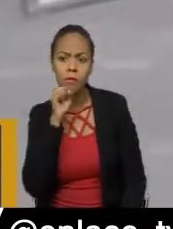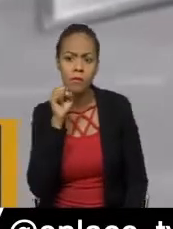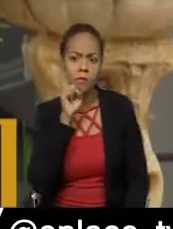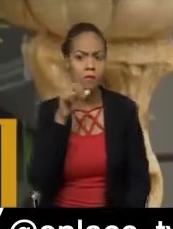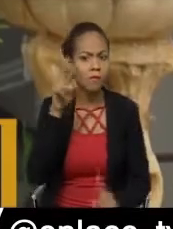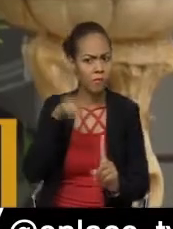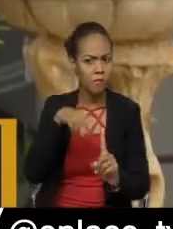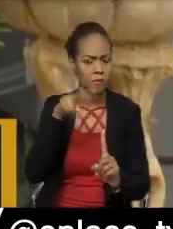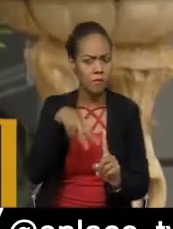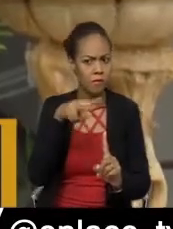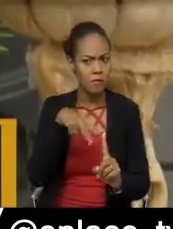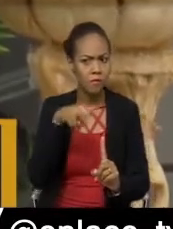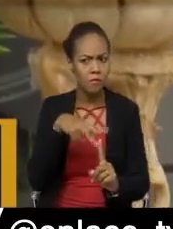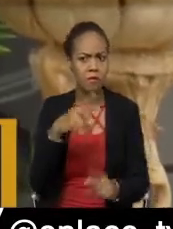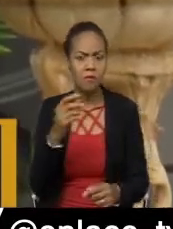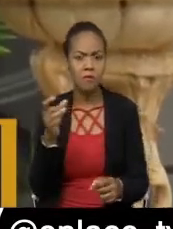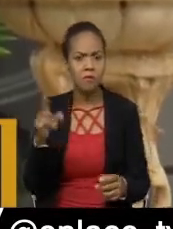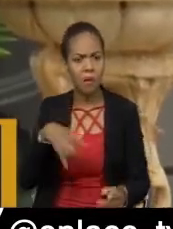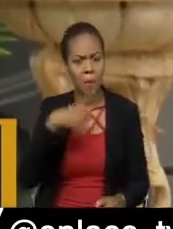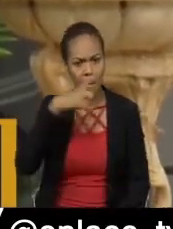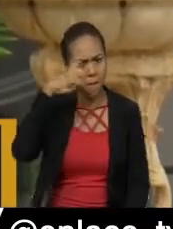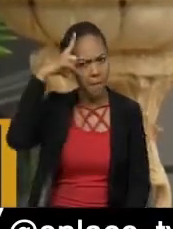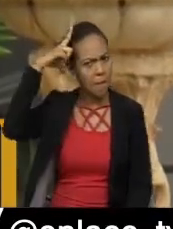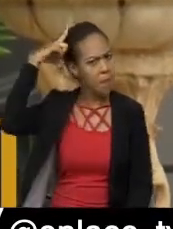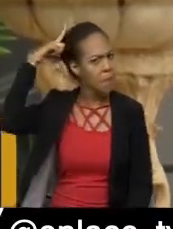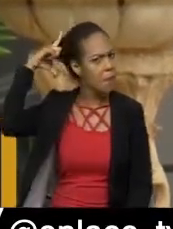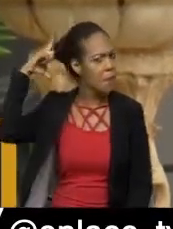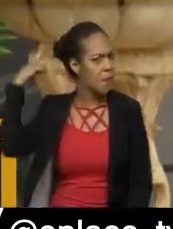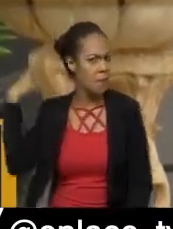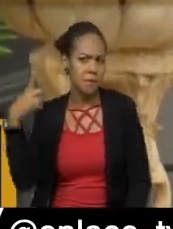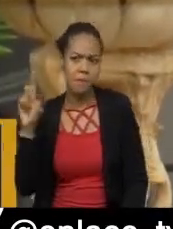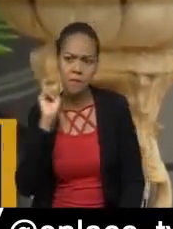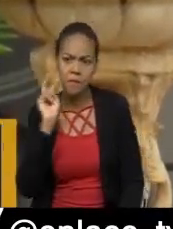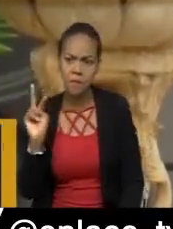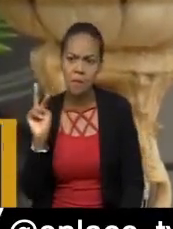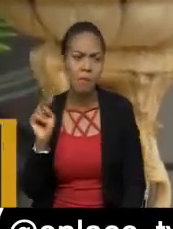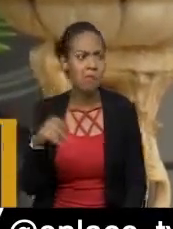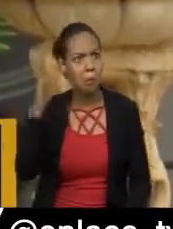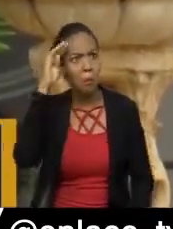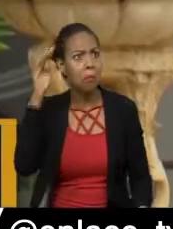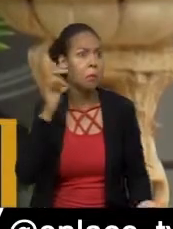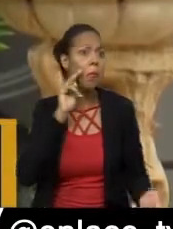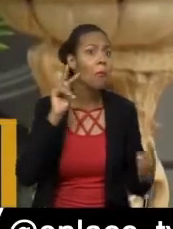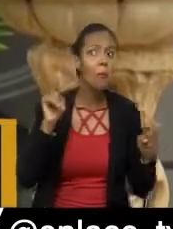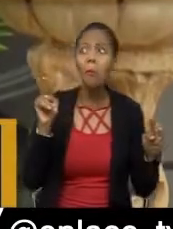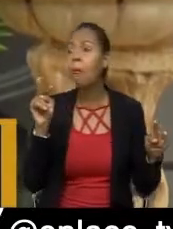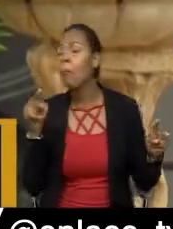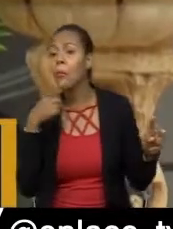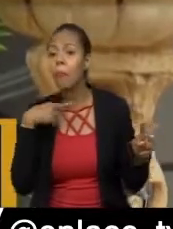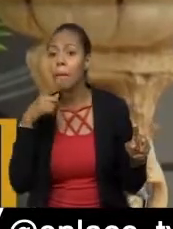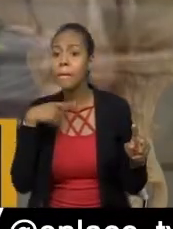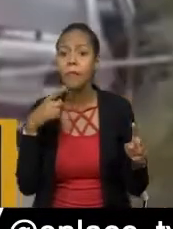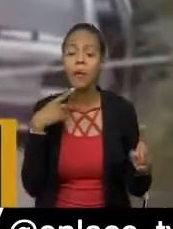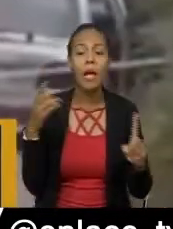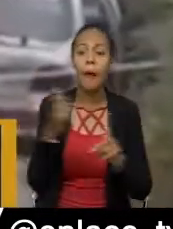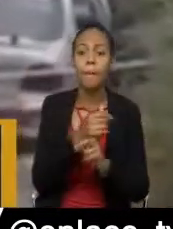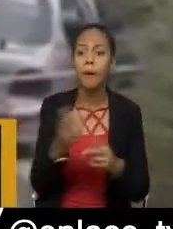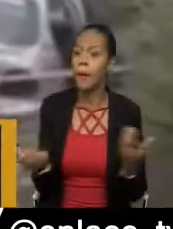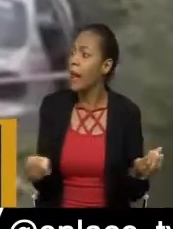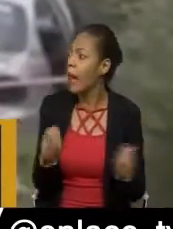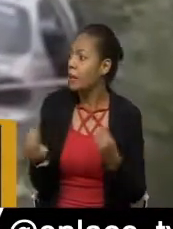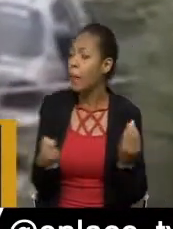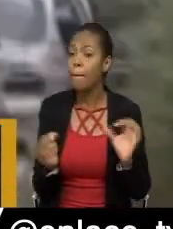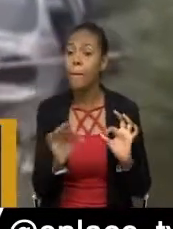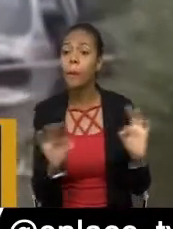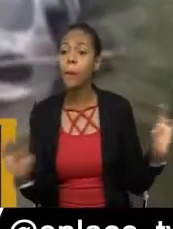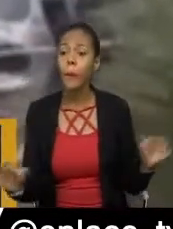2 meses, canoso, pero la policía no lo ha visto, no lo ha encontrado, no han hecho nada. Las causas del